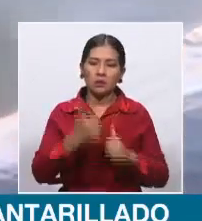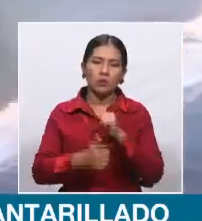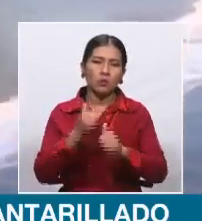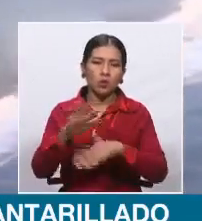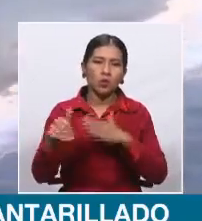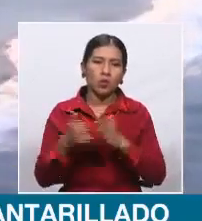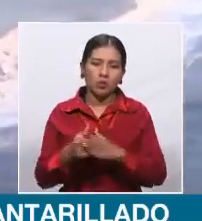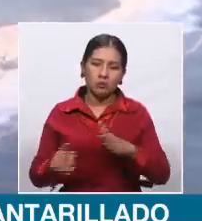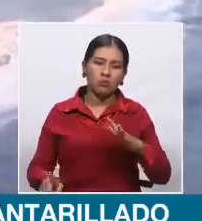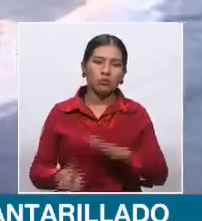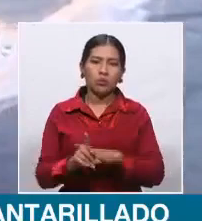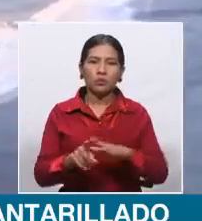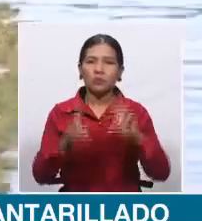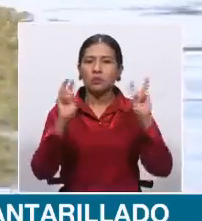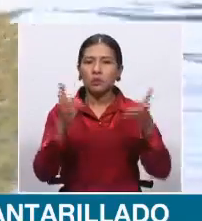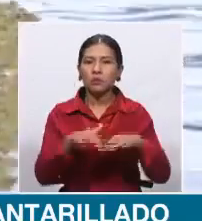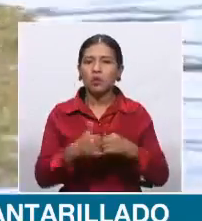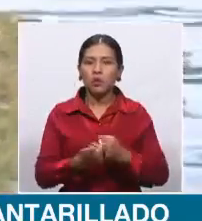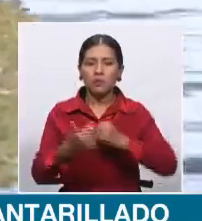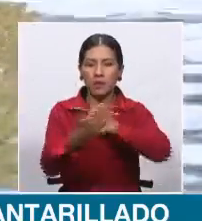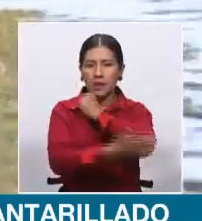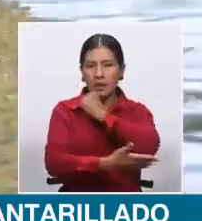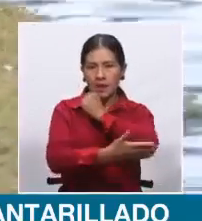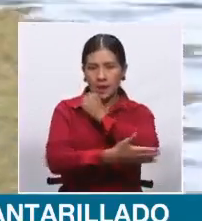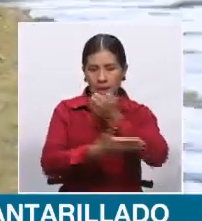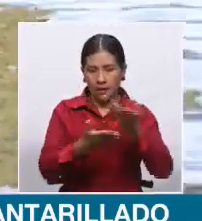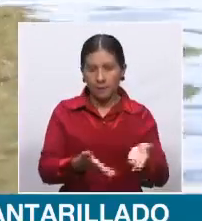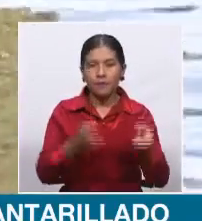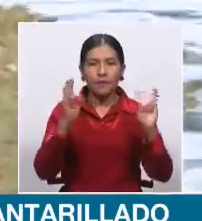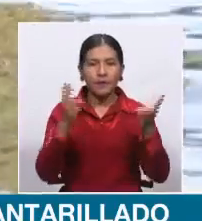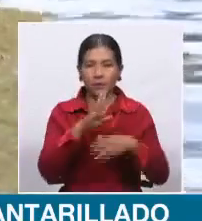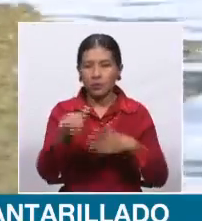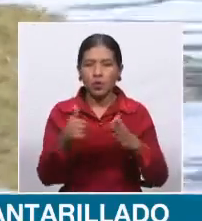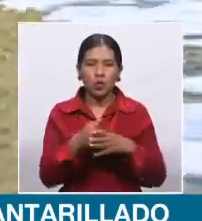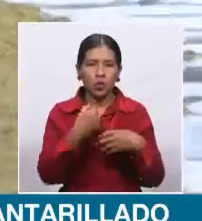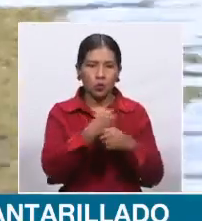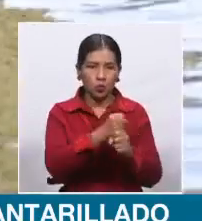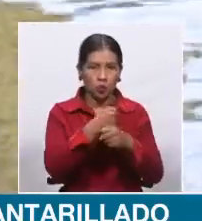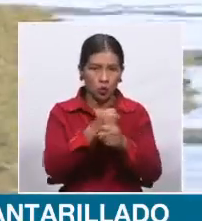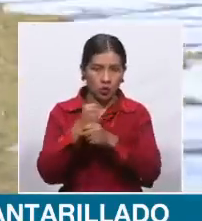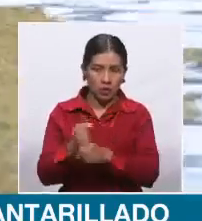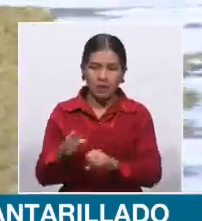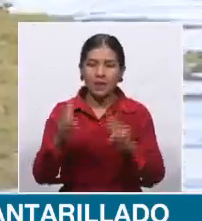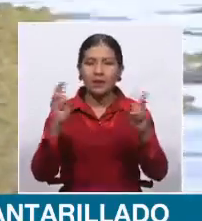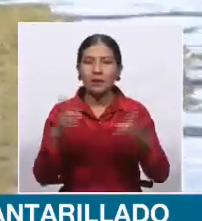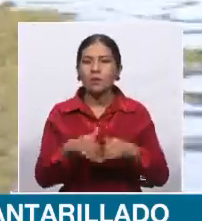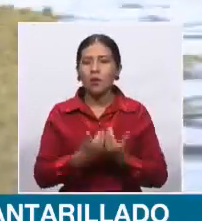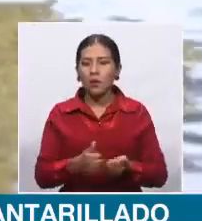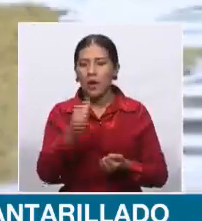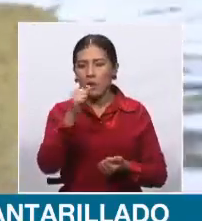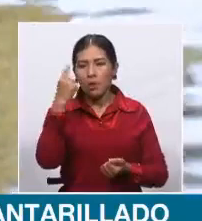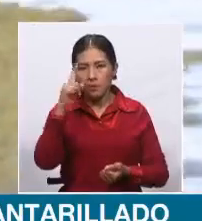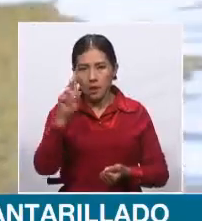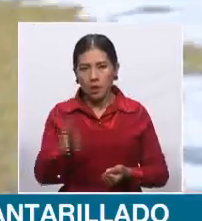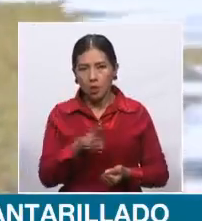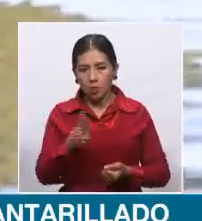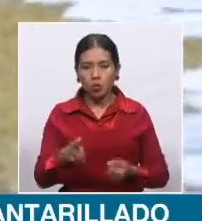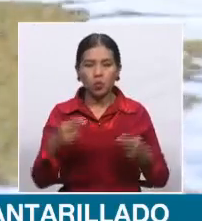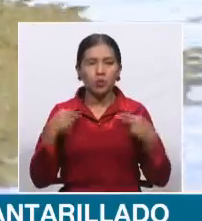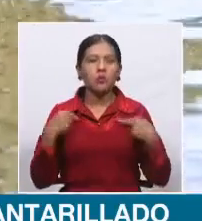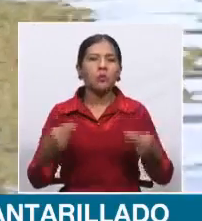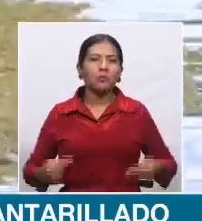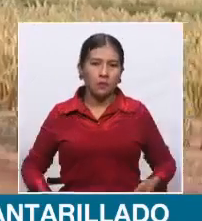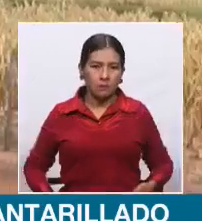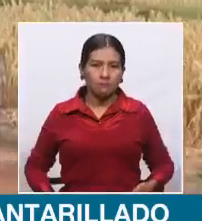están produciendo en el tema agropecuario, en el tema productivo, en el tema de agua para consumo humano, ¿no? Entonces,